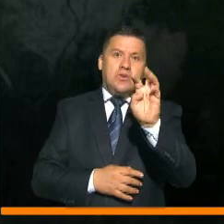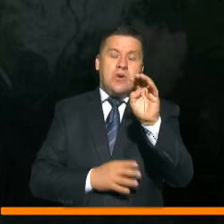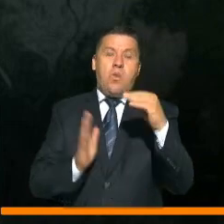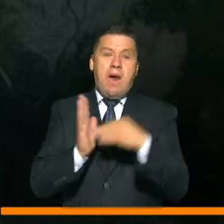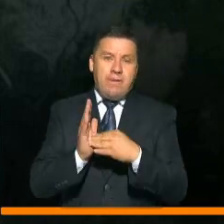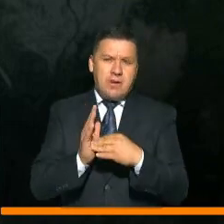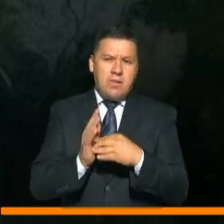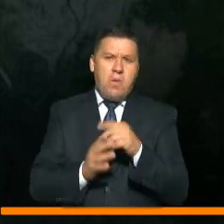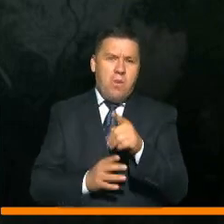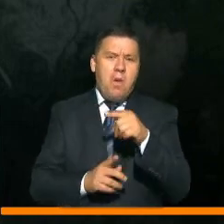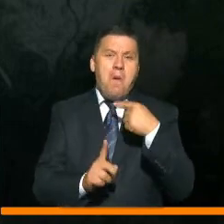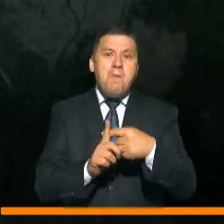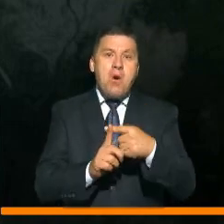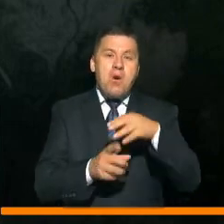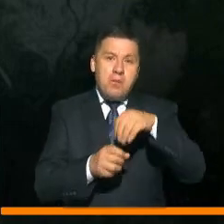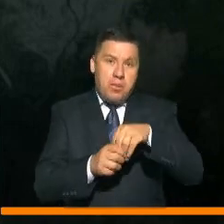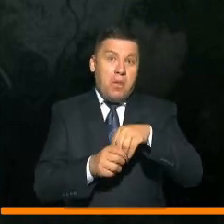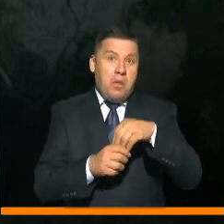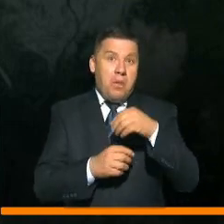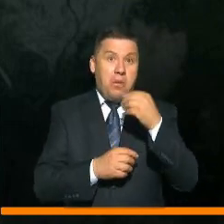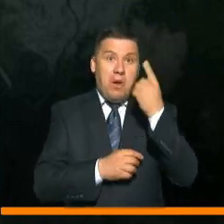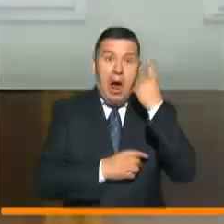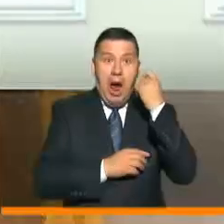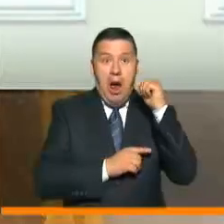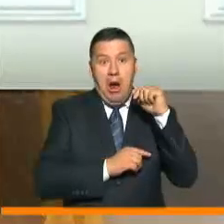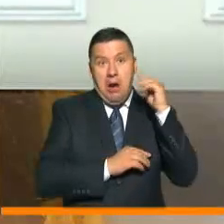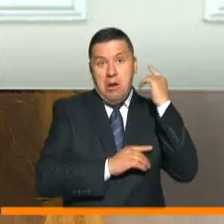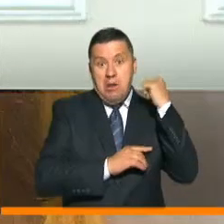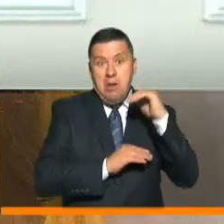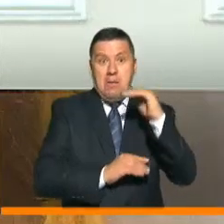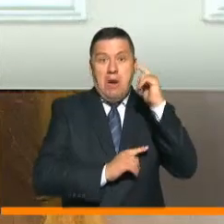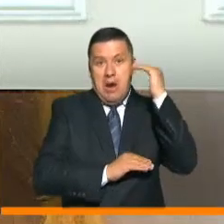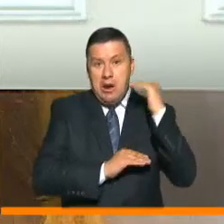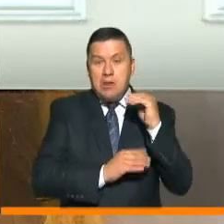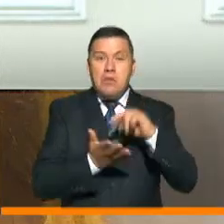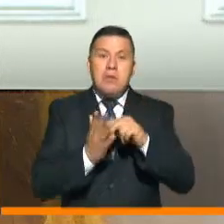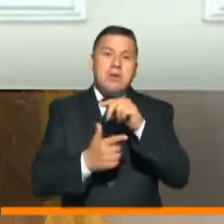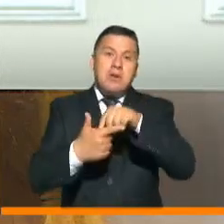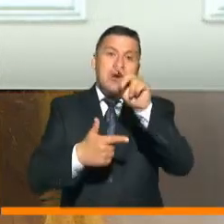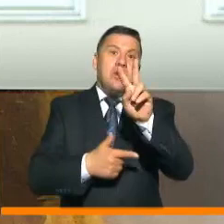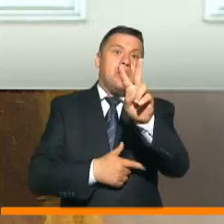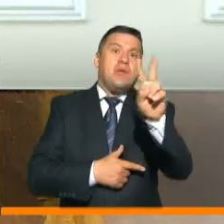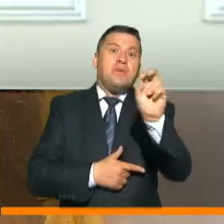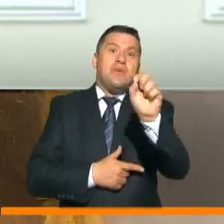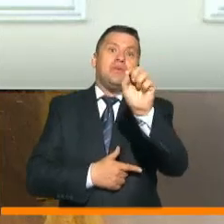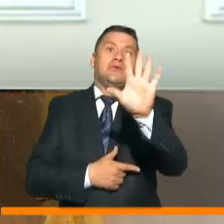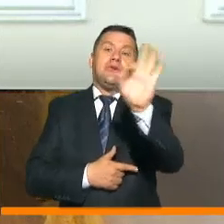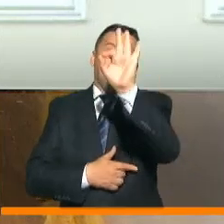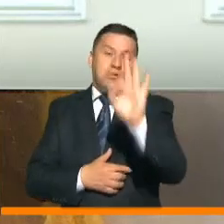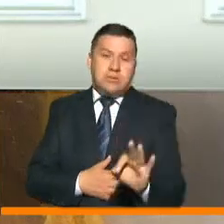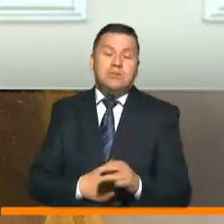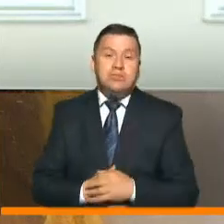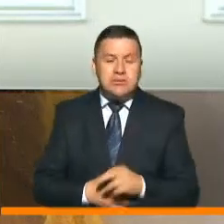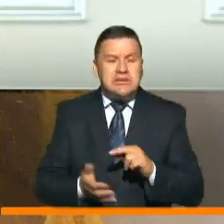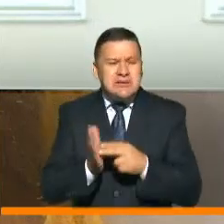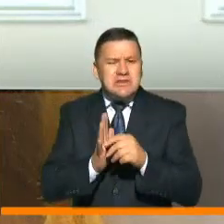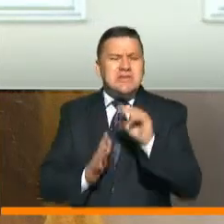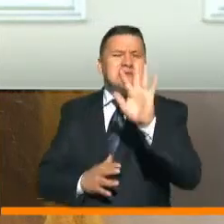14.189 casos positivos, una cifra inferior a la de ayer, una positividad del 22.5%, donde